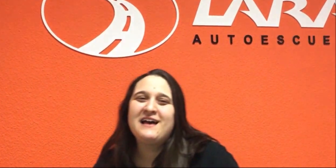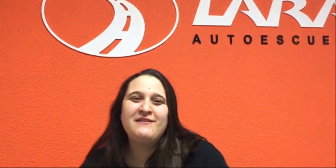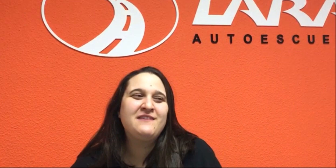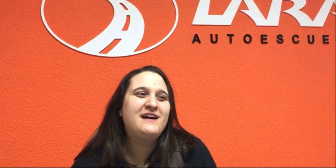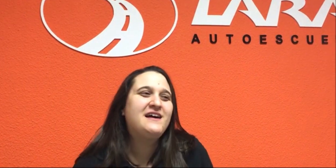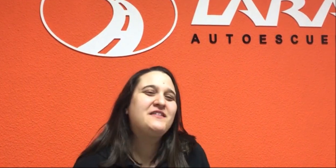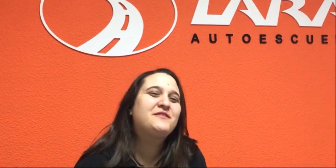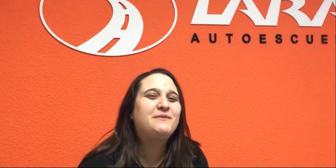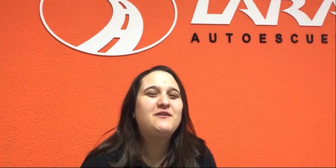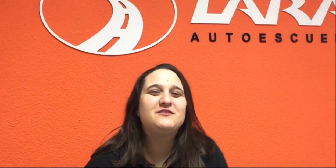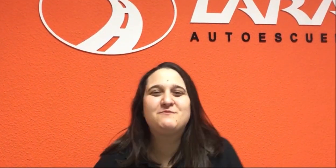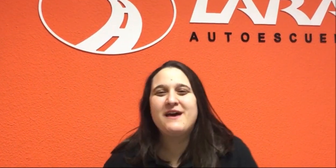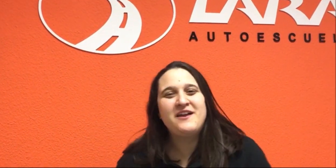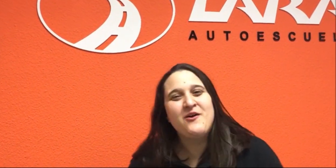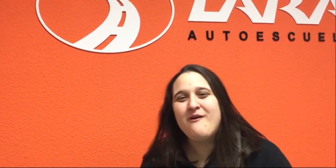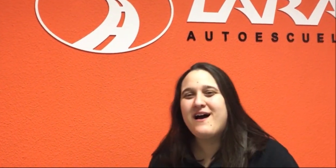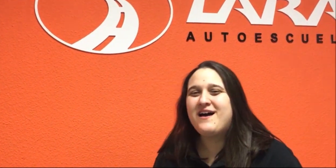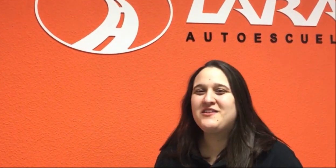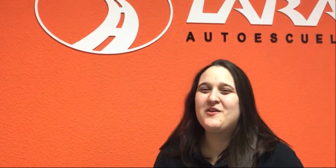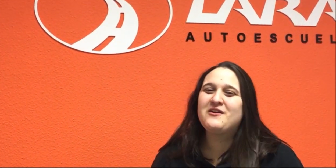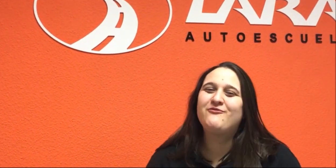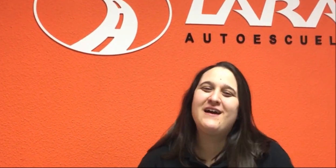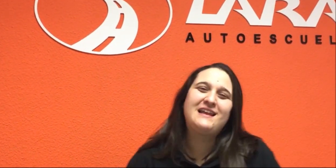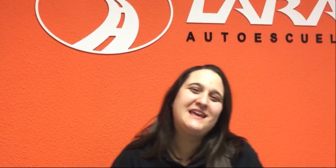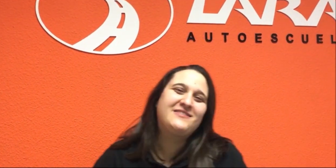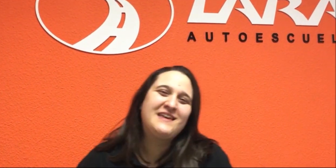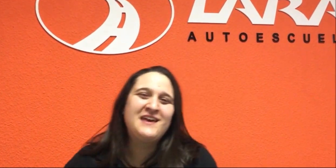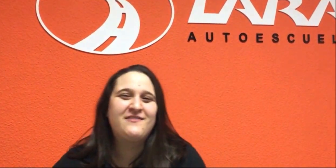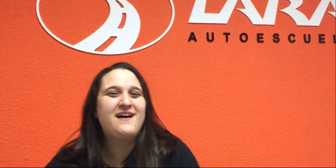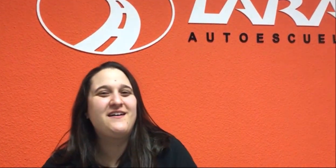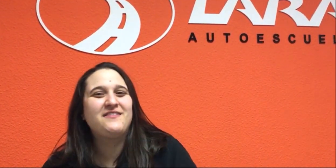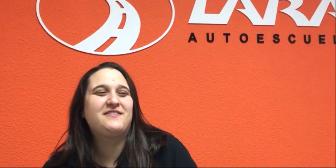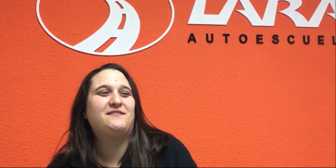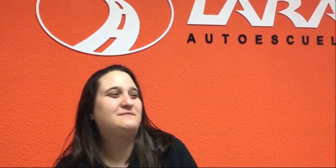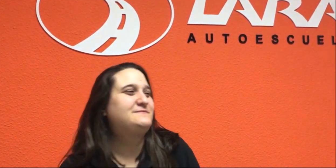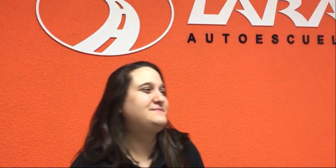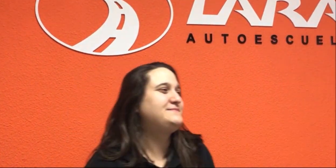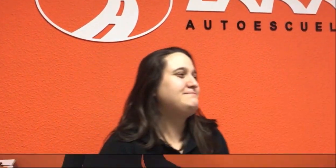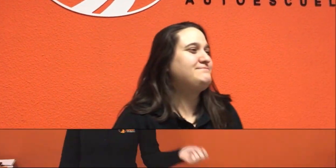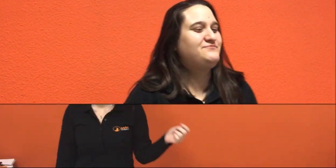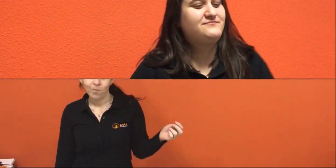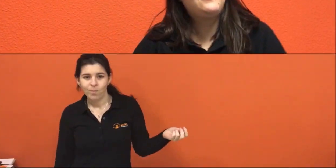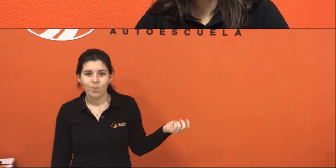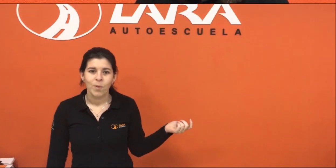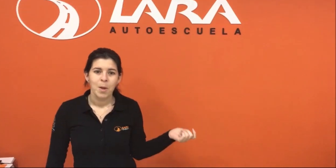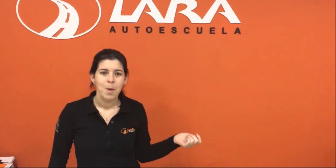¡Feliz Navidad! ¡Próspero año y felicidad!